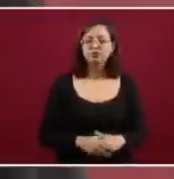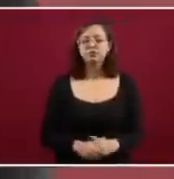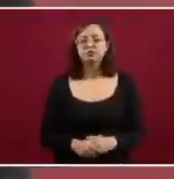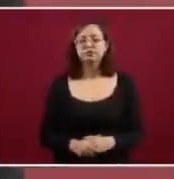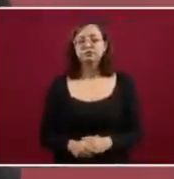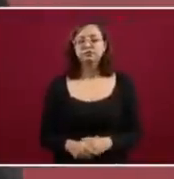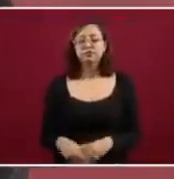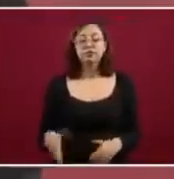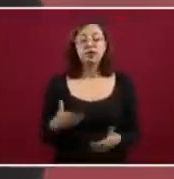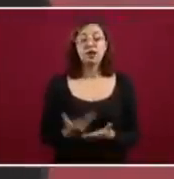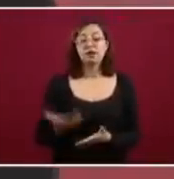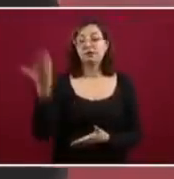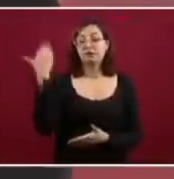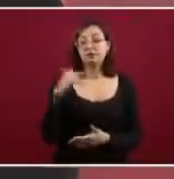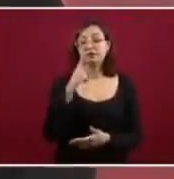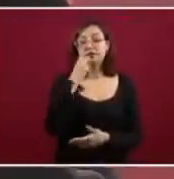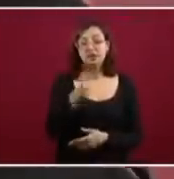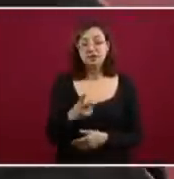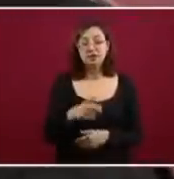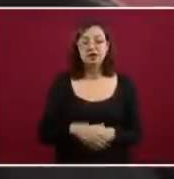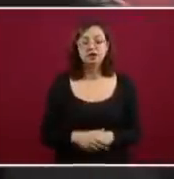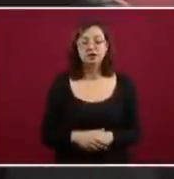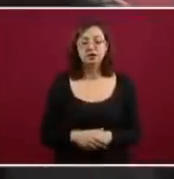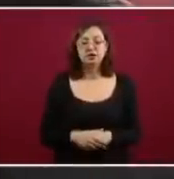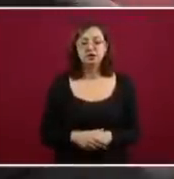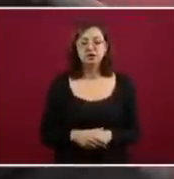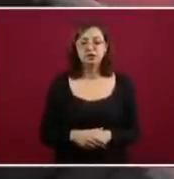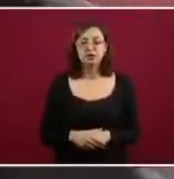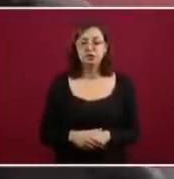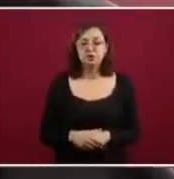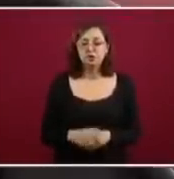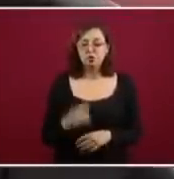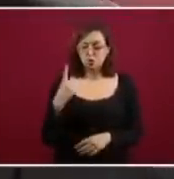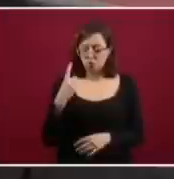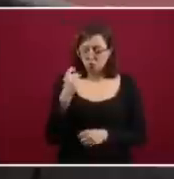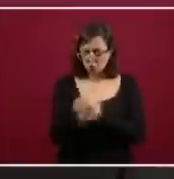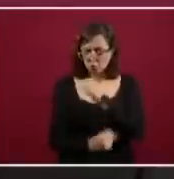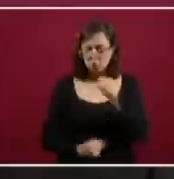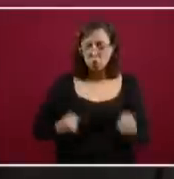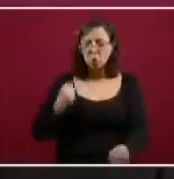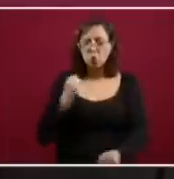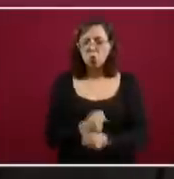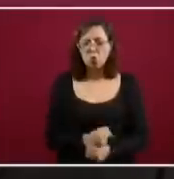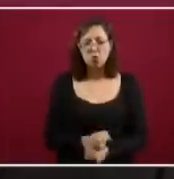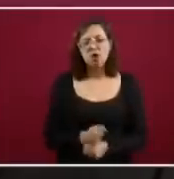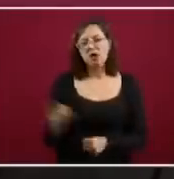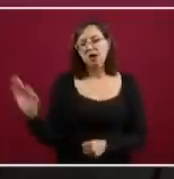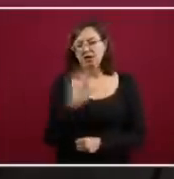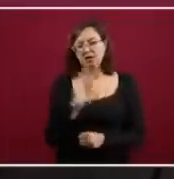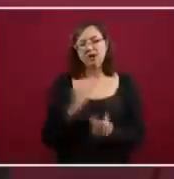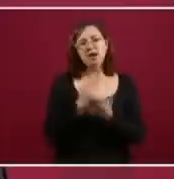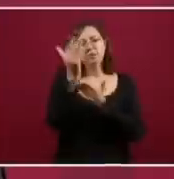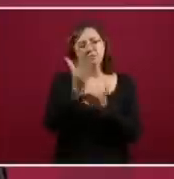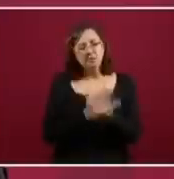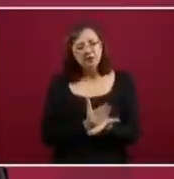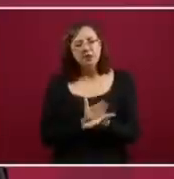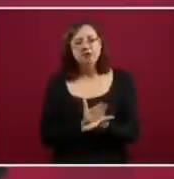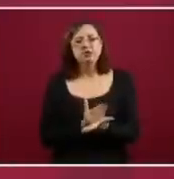pero eso les decía yo un año yo creo que hasta lo podemos lograr en menos